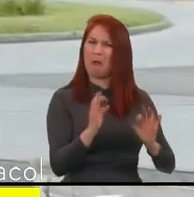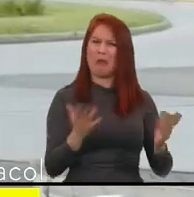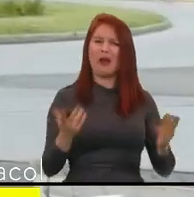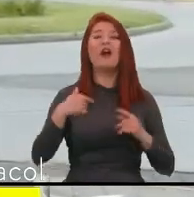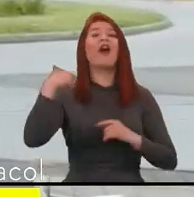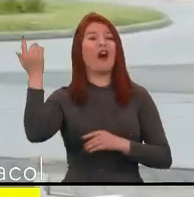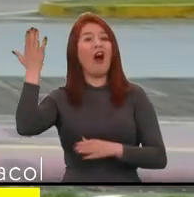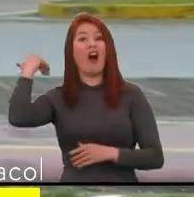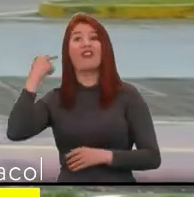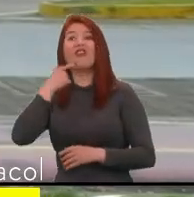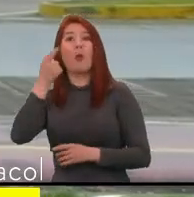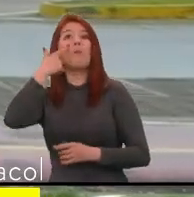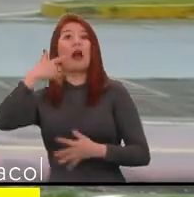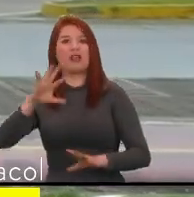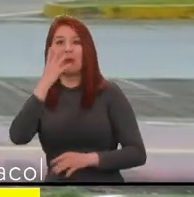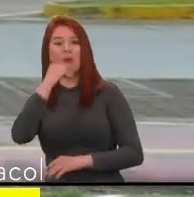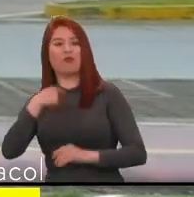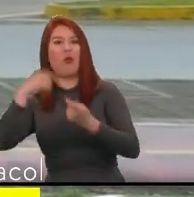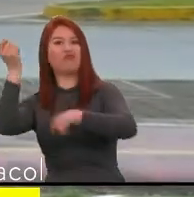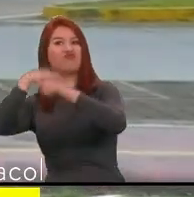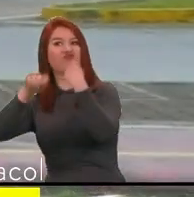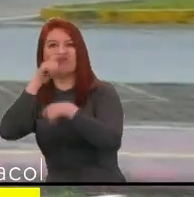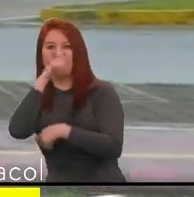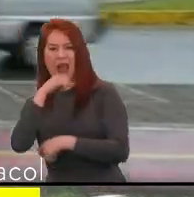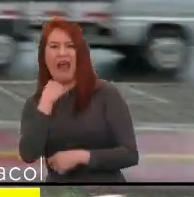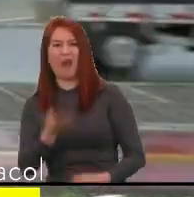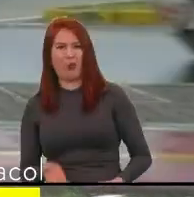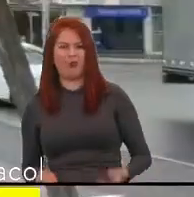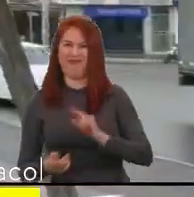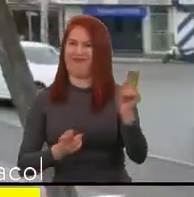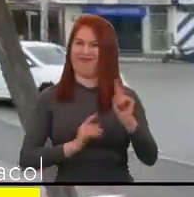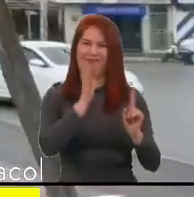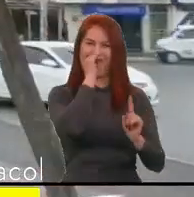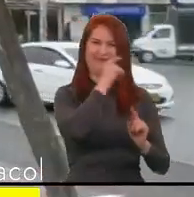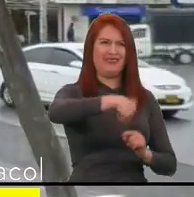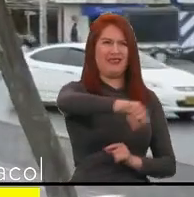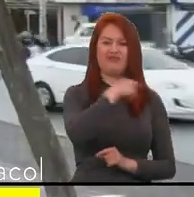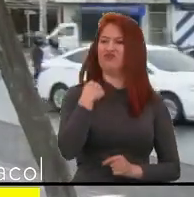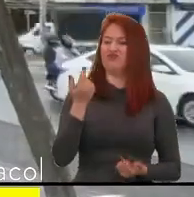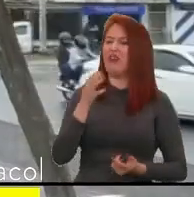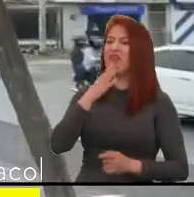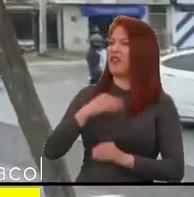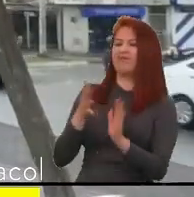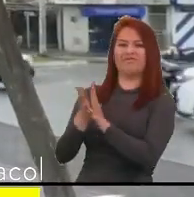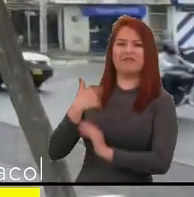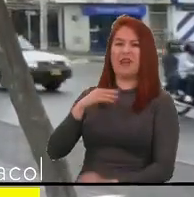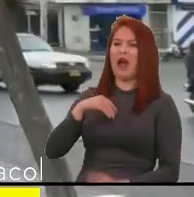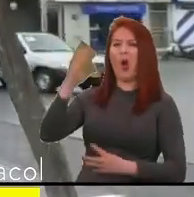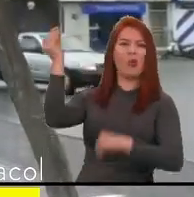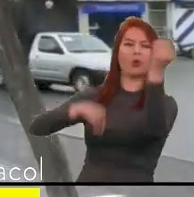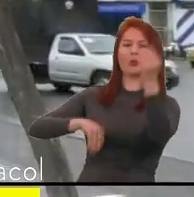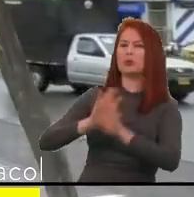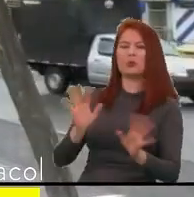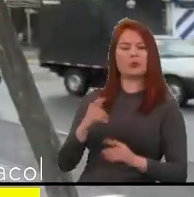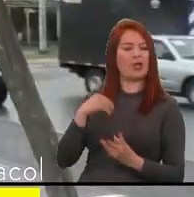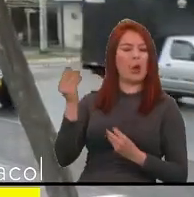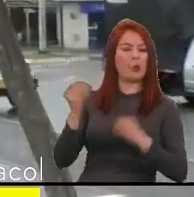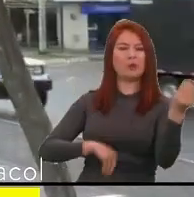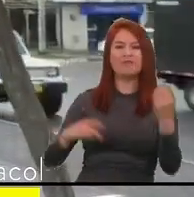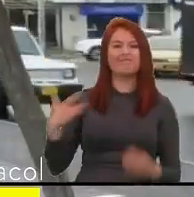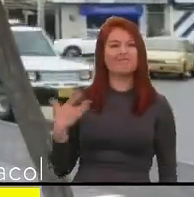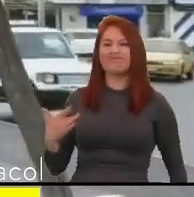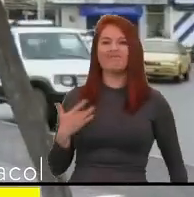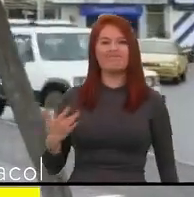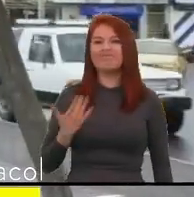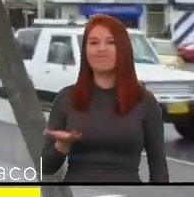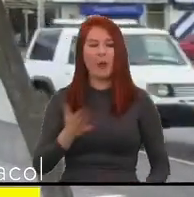se dijo en un principio. Precisamente uno de los familiares explicó lo siguiente. No estamos contentos. Ninguno de los familiares de